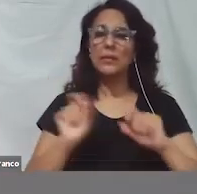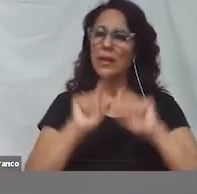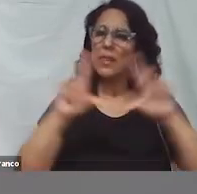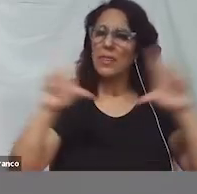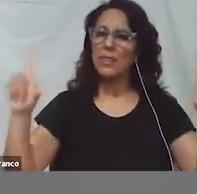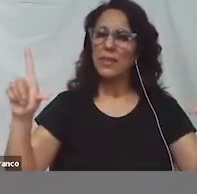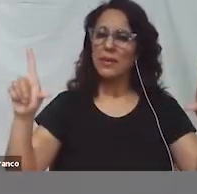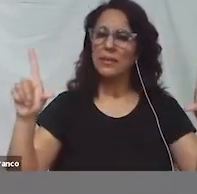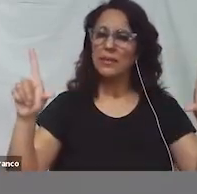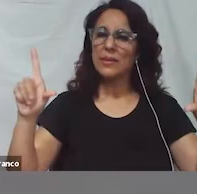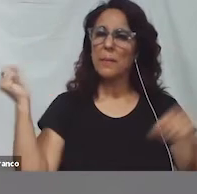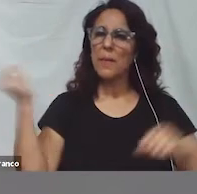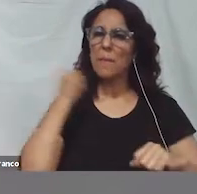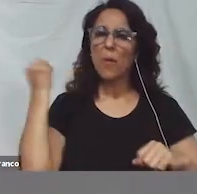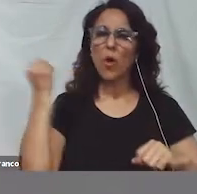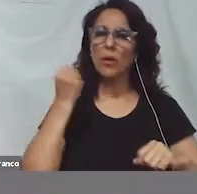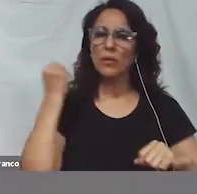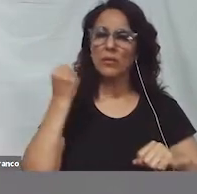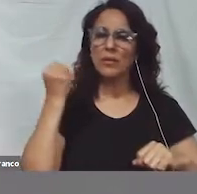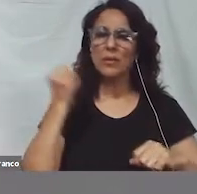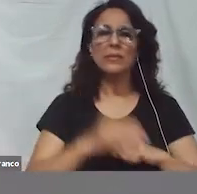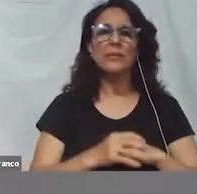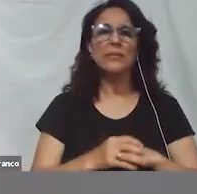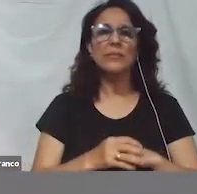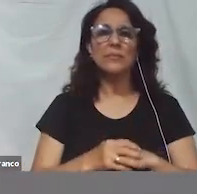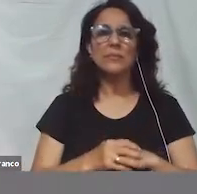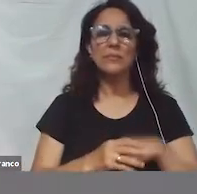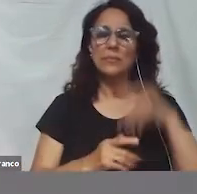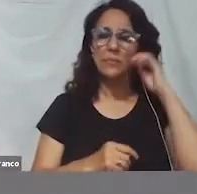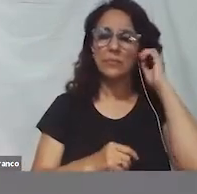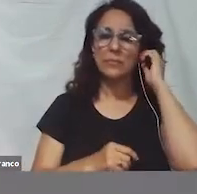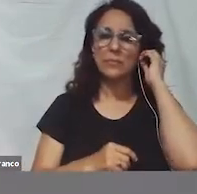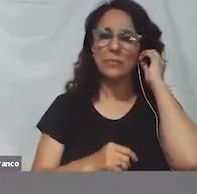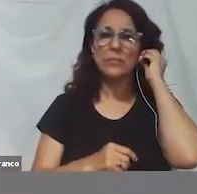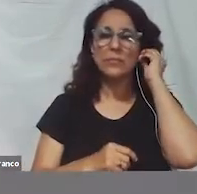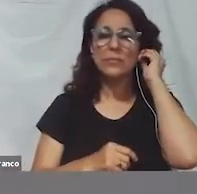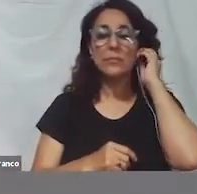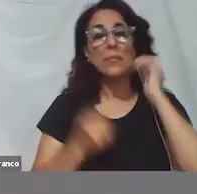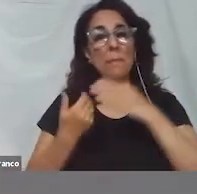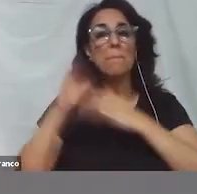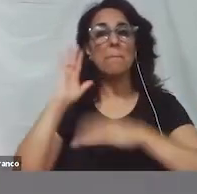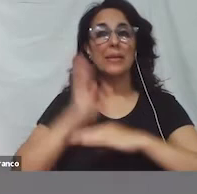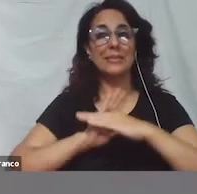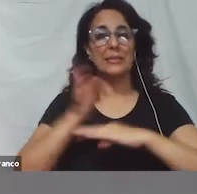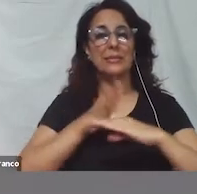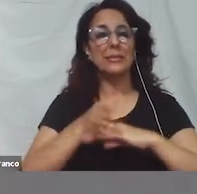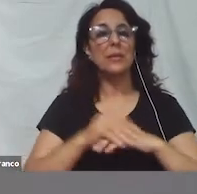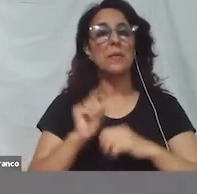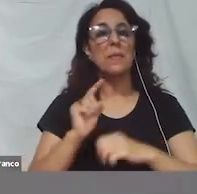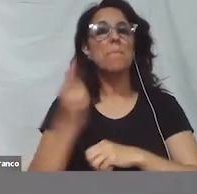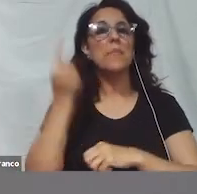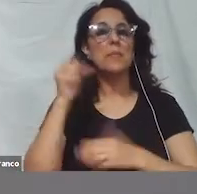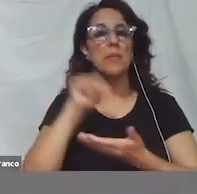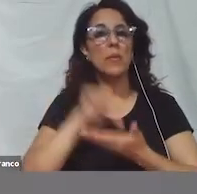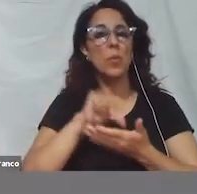quiero resaltarles las partes más importantes que deben tener en cuenta al momento de armar un formulario para que sea más accesible. En